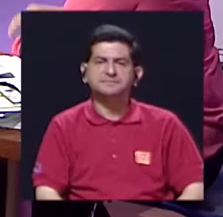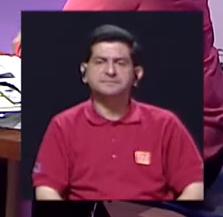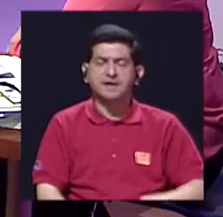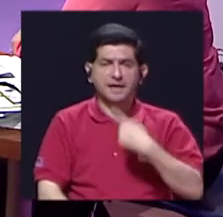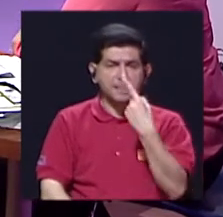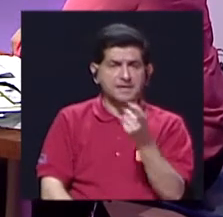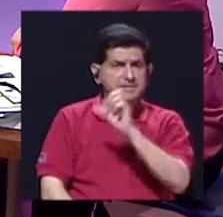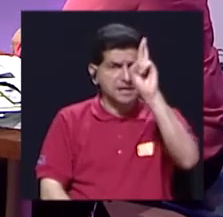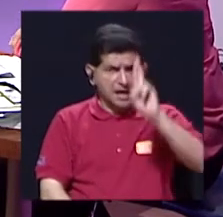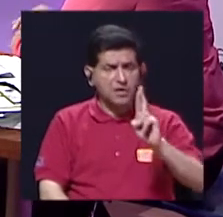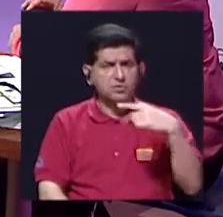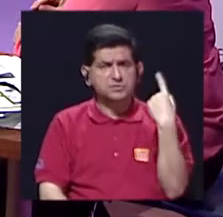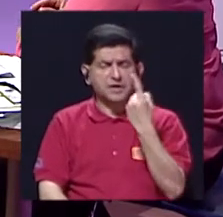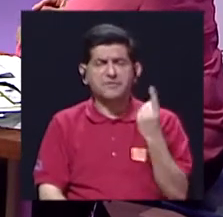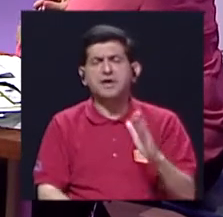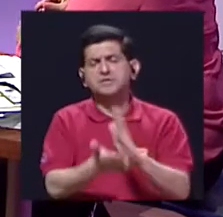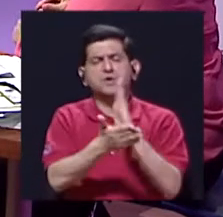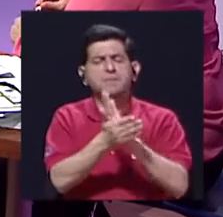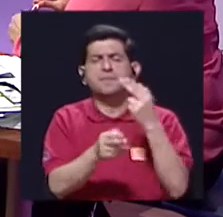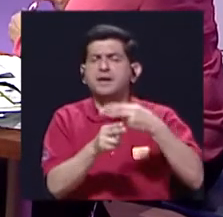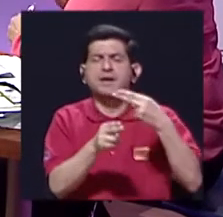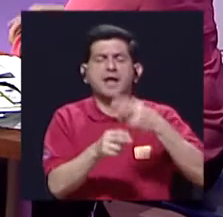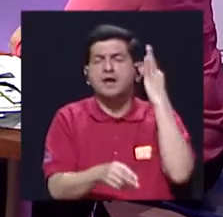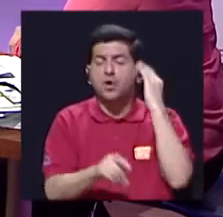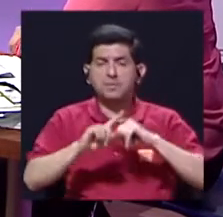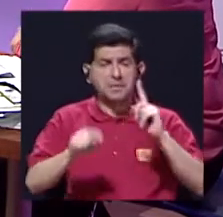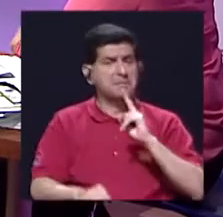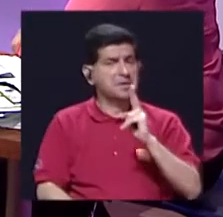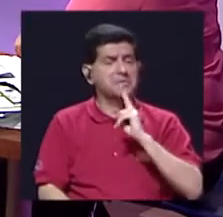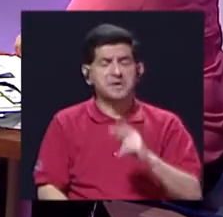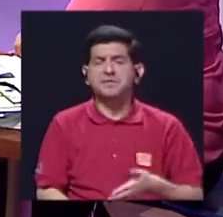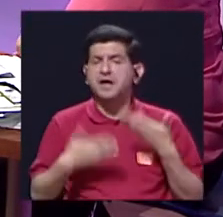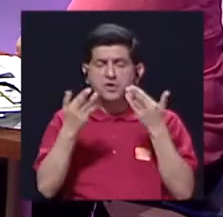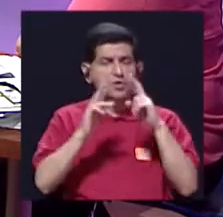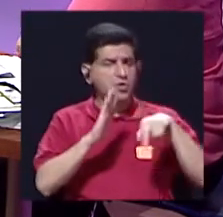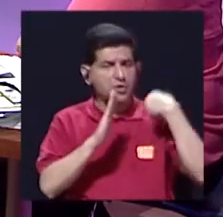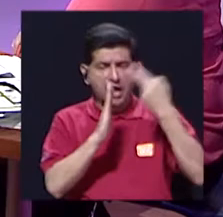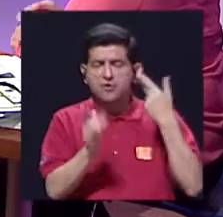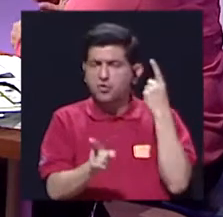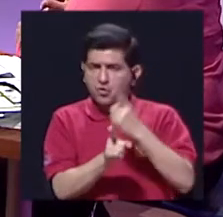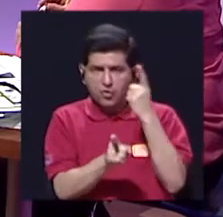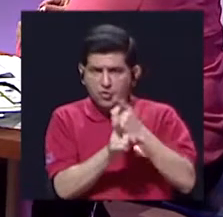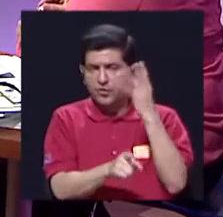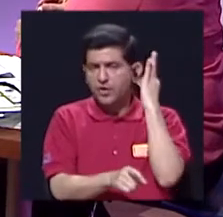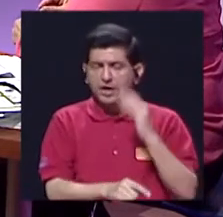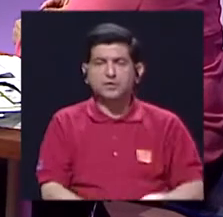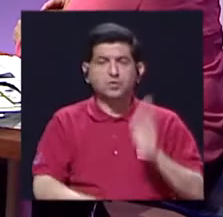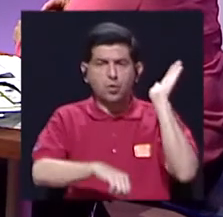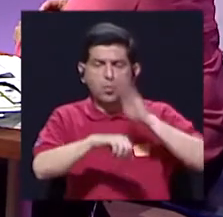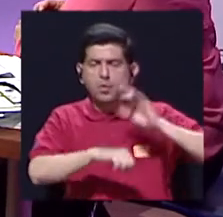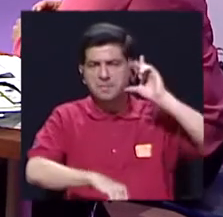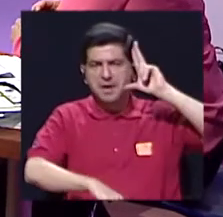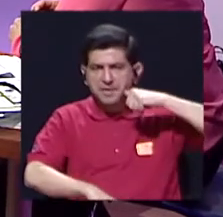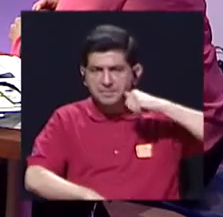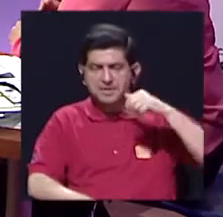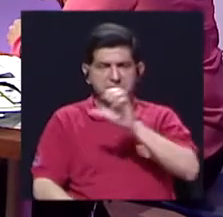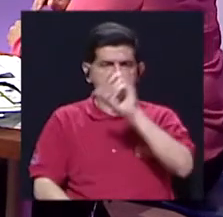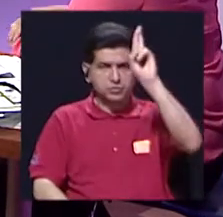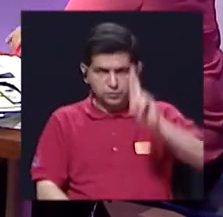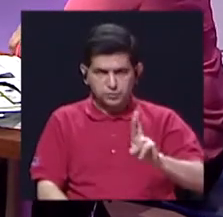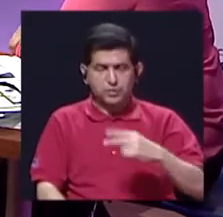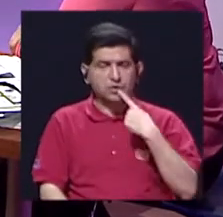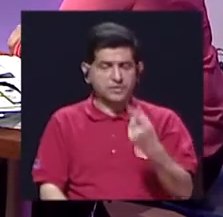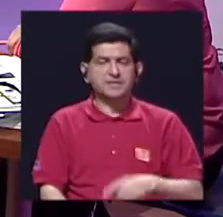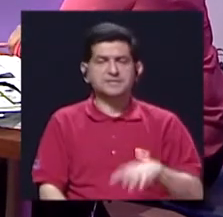Dicen, Costa Rica existe solo en papel el nombre de la mujer, pero en realidad no se le ha dado el papel que se le merece a la mujer por culpa del machismo en Costa Rica,